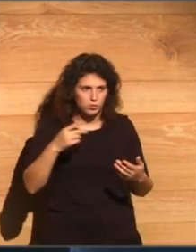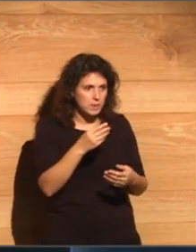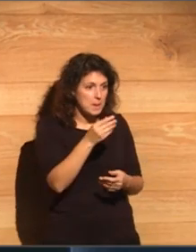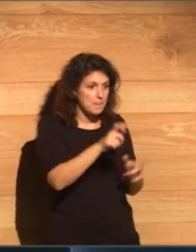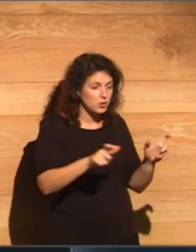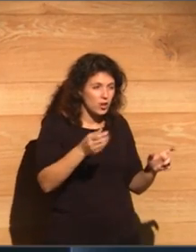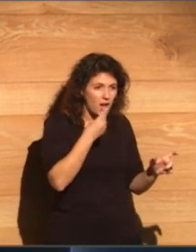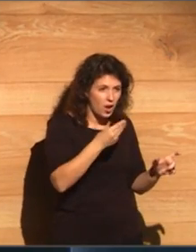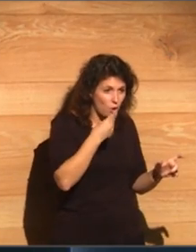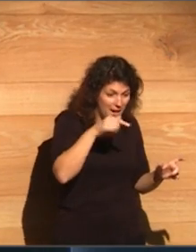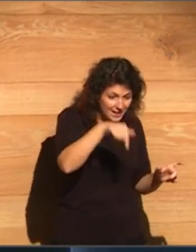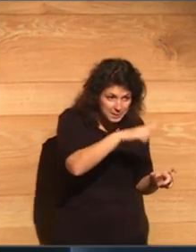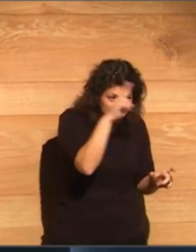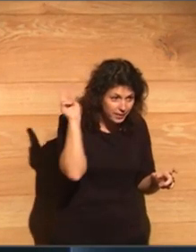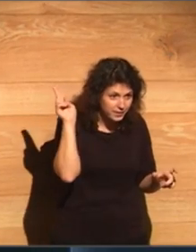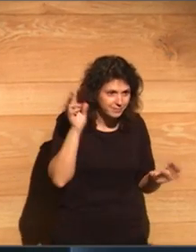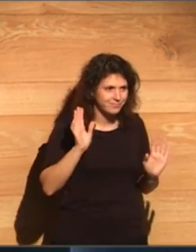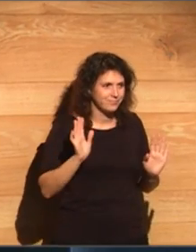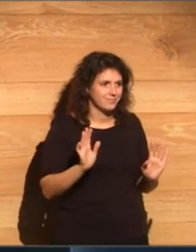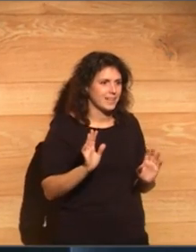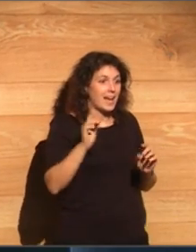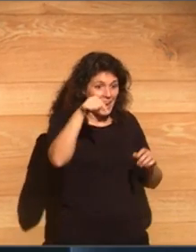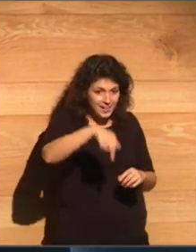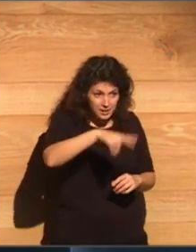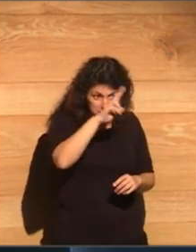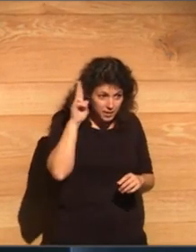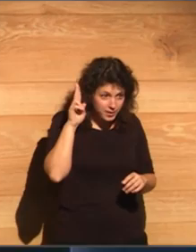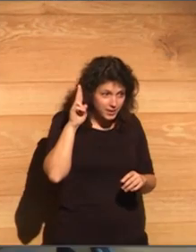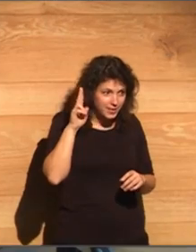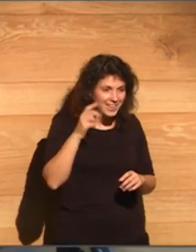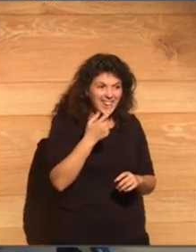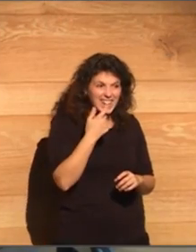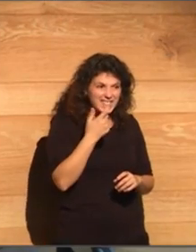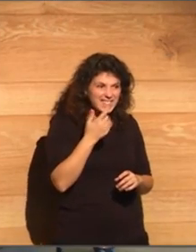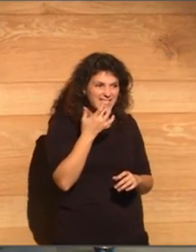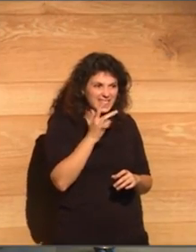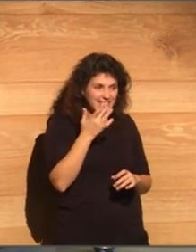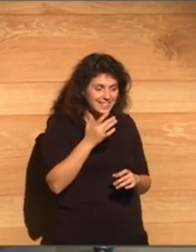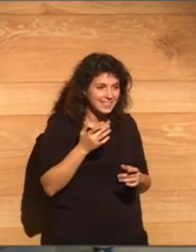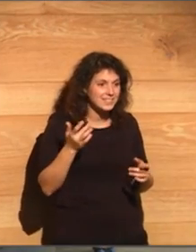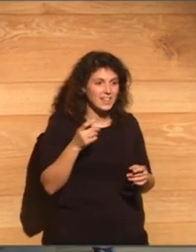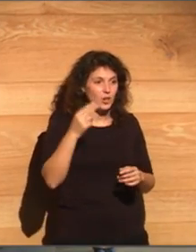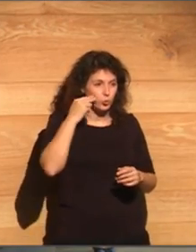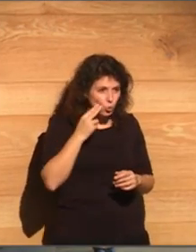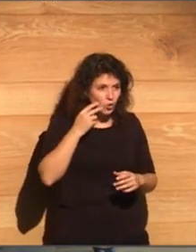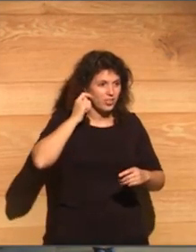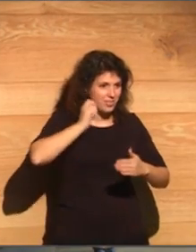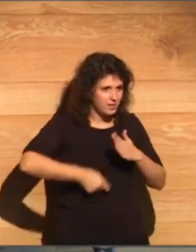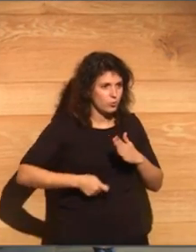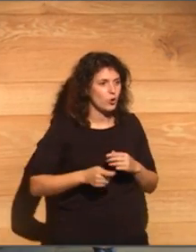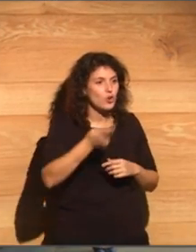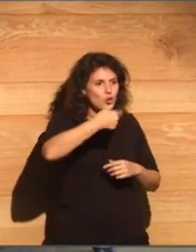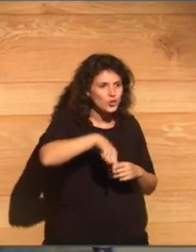de la posibilidad en Madrid. Claro, hombre, nos aquí aprovechamos. En Madrid, con estos dientes comemos turrón del duro. Nos, sí, claro, señor. No necesitamos.